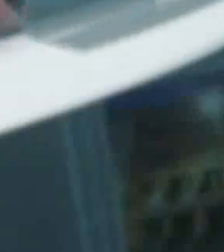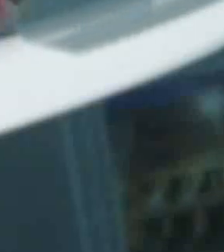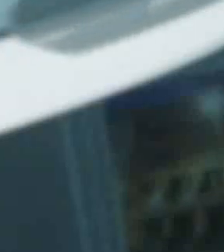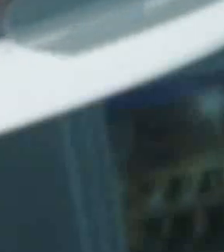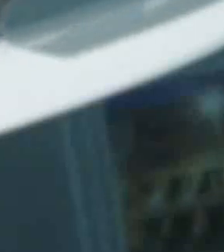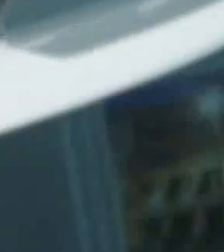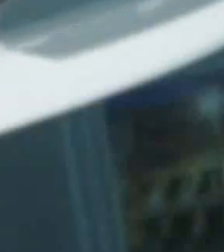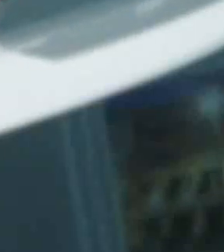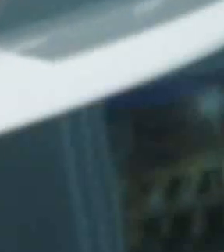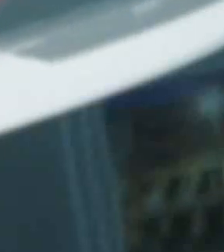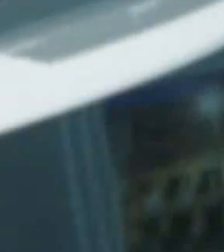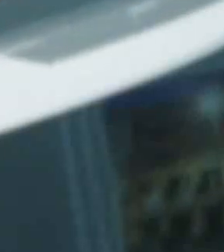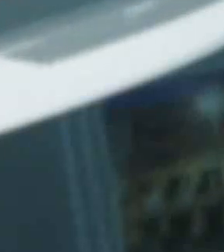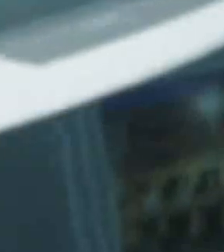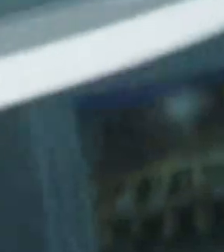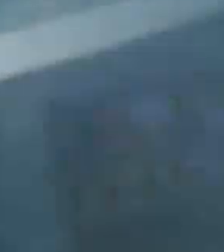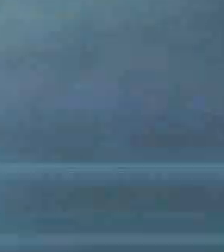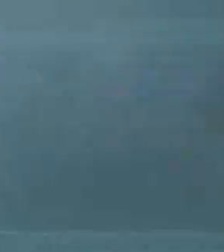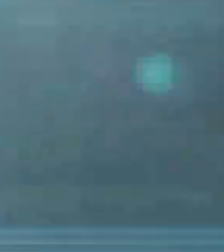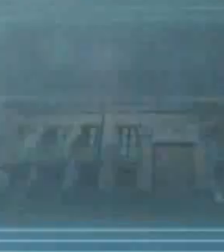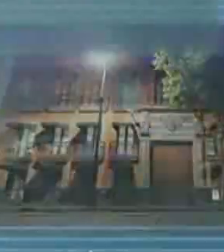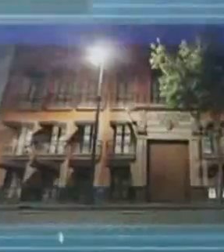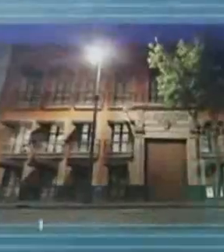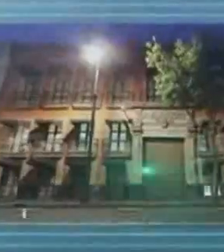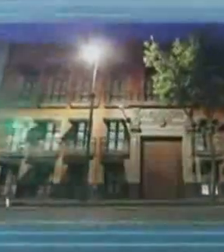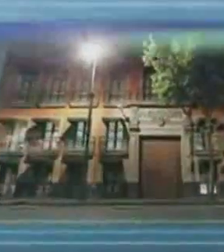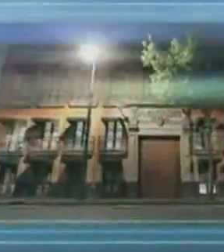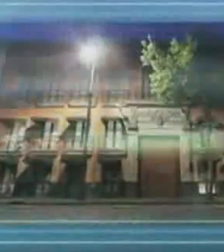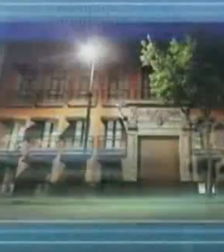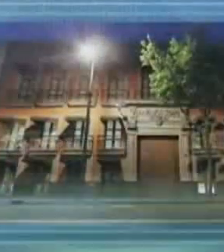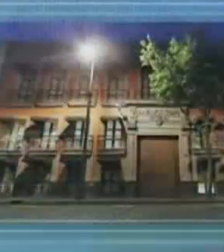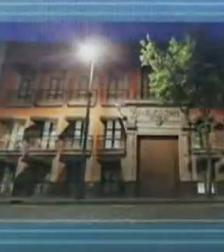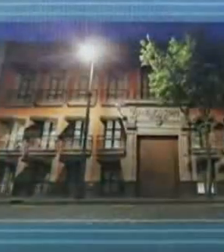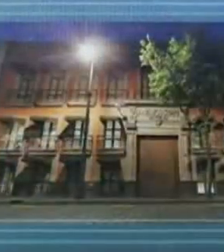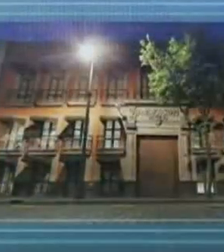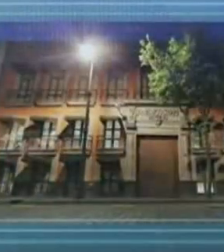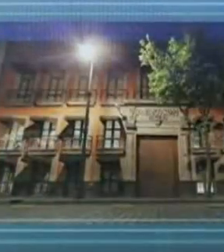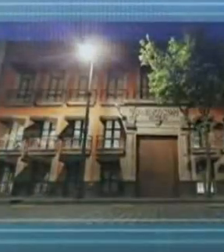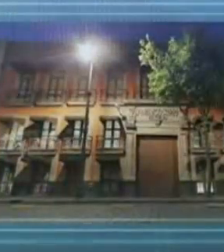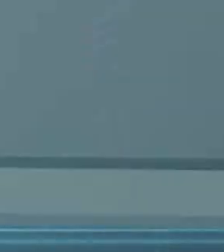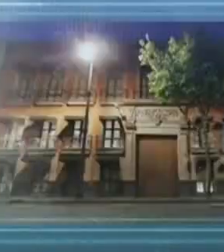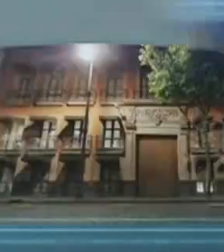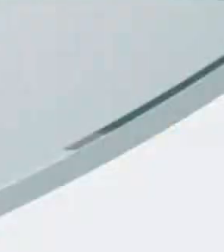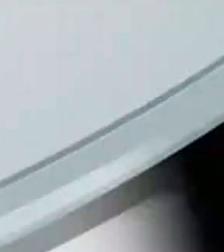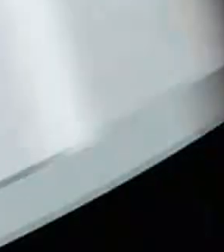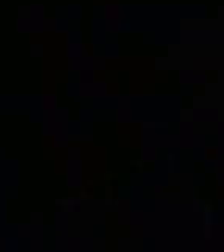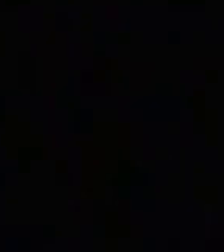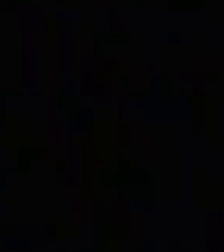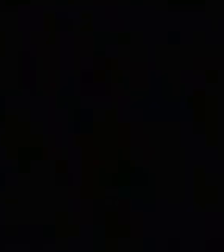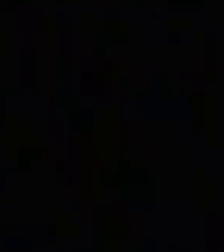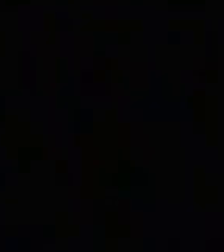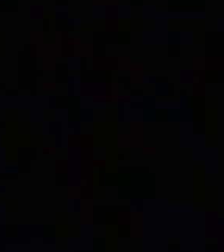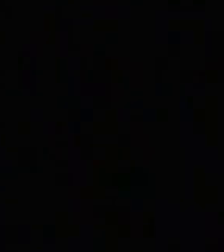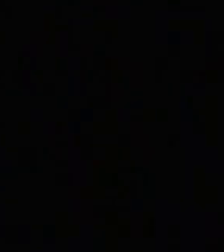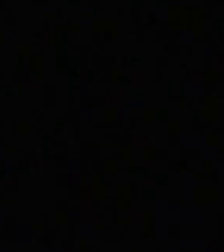Ya para irnos comentarle que en el marco del Día Internacional contra la Discriminación Racial, que pues hoy se conmemora, y en colaboración con el